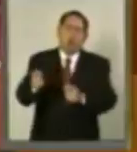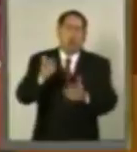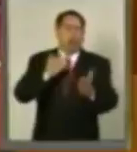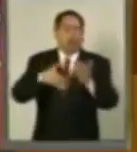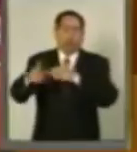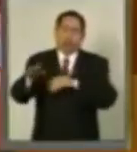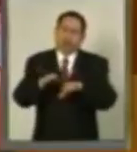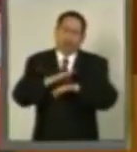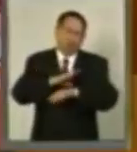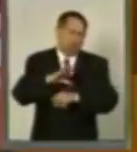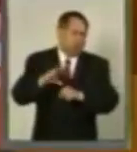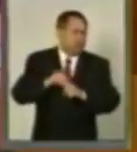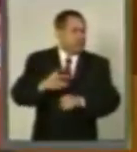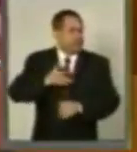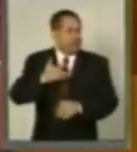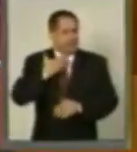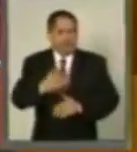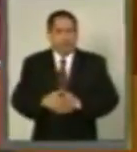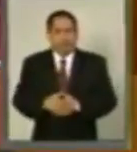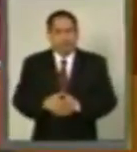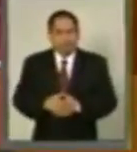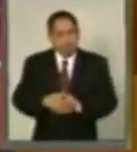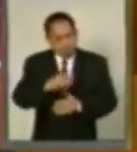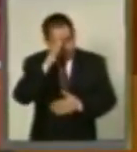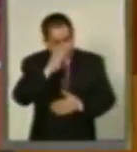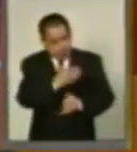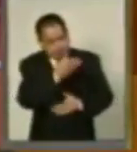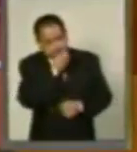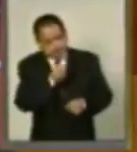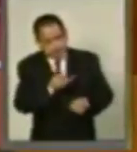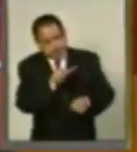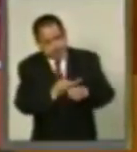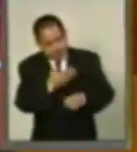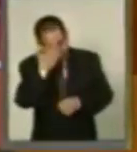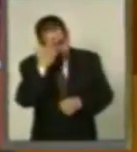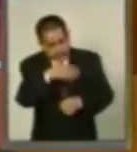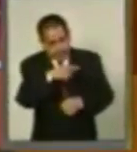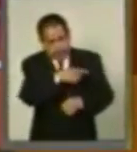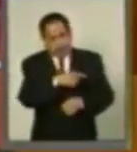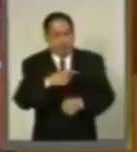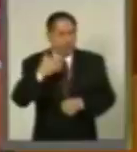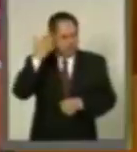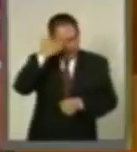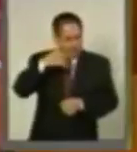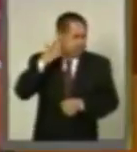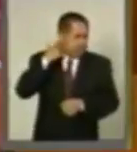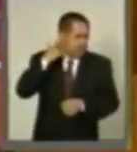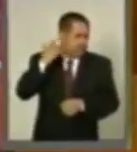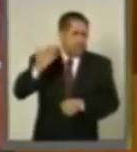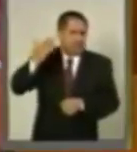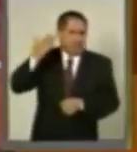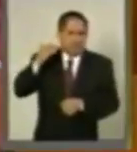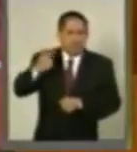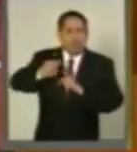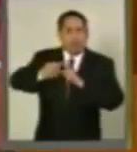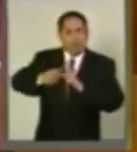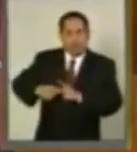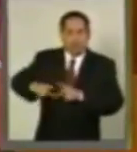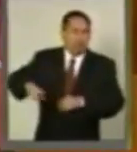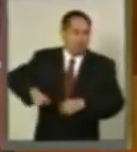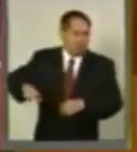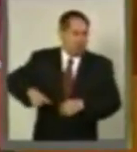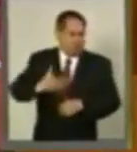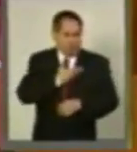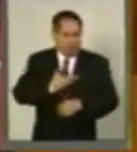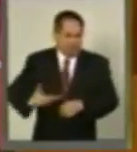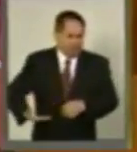desarrollo. Señor secretario, sabemos que desde el inicio de la actual administración,